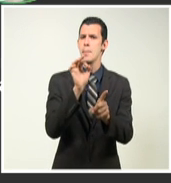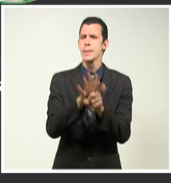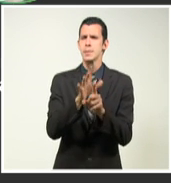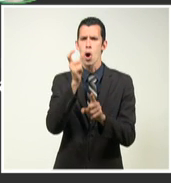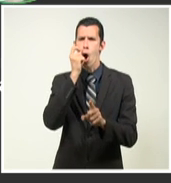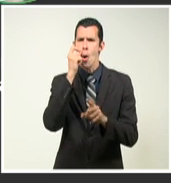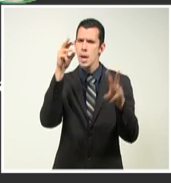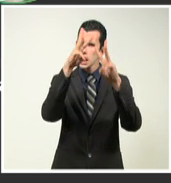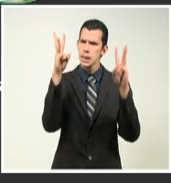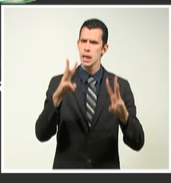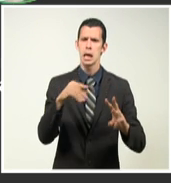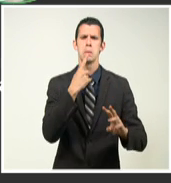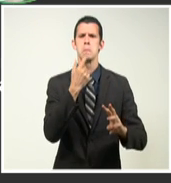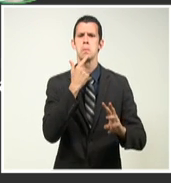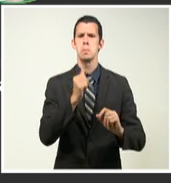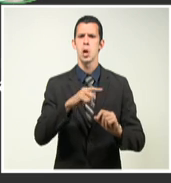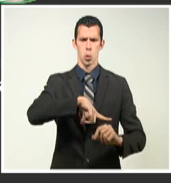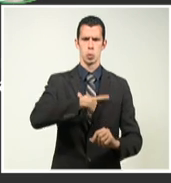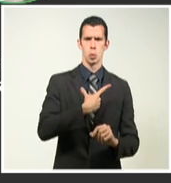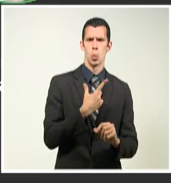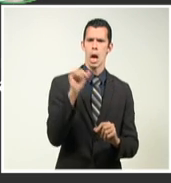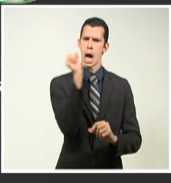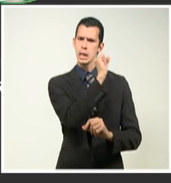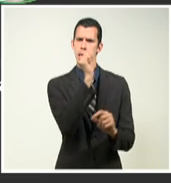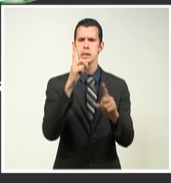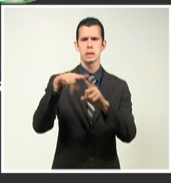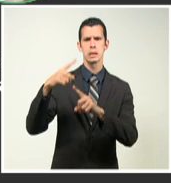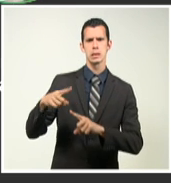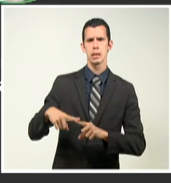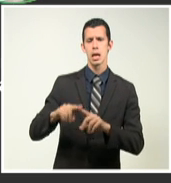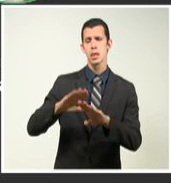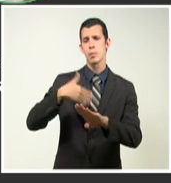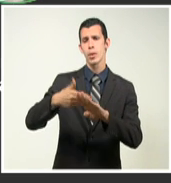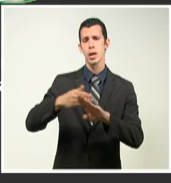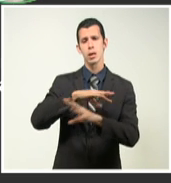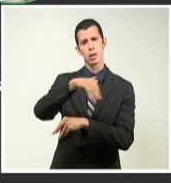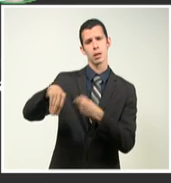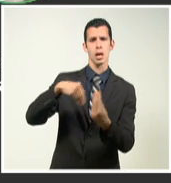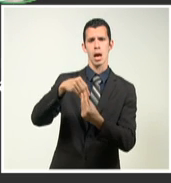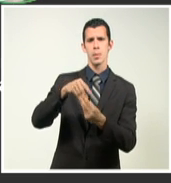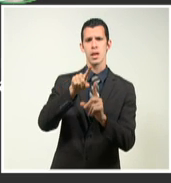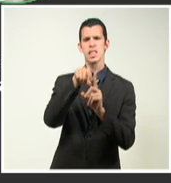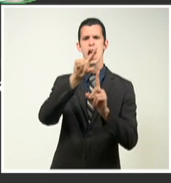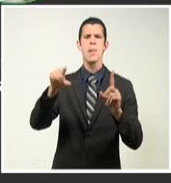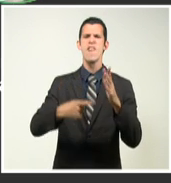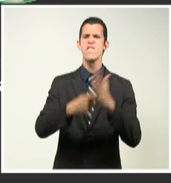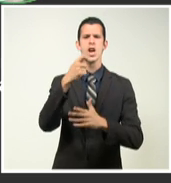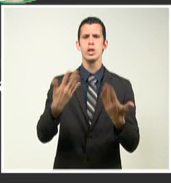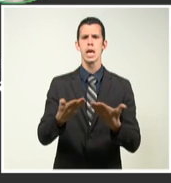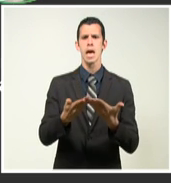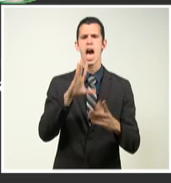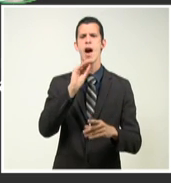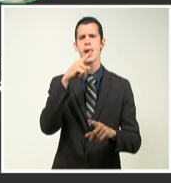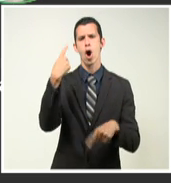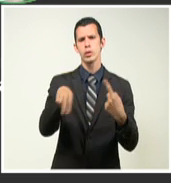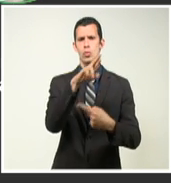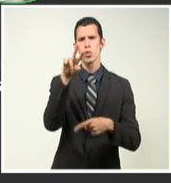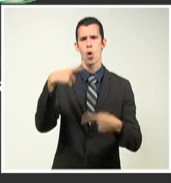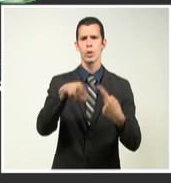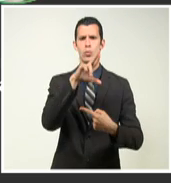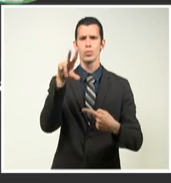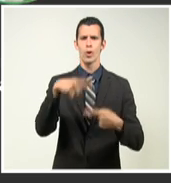etcétera, para después ya definir su clara línea de agresión contra Cuba e incitar y convocar a múltiples